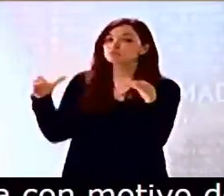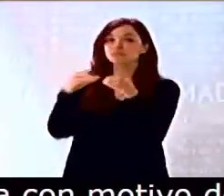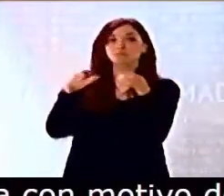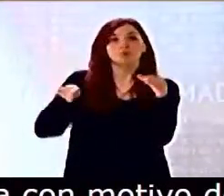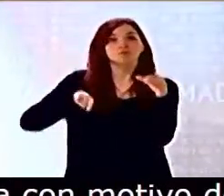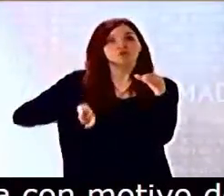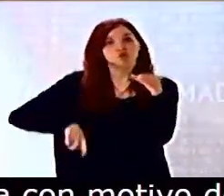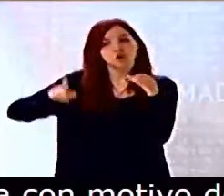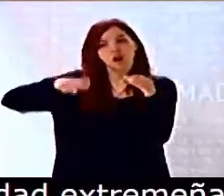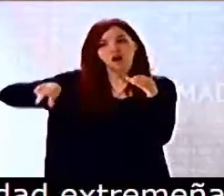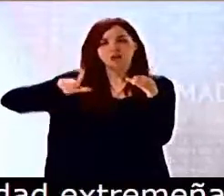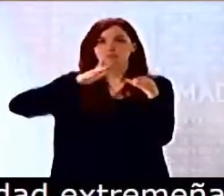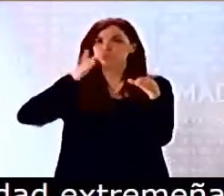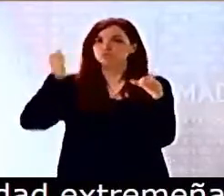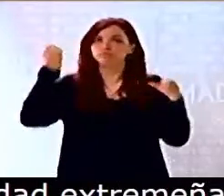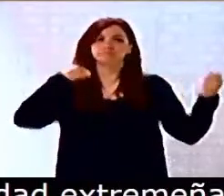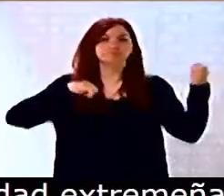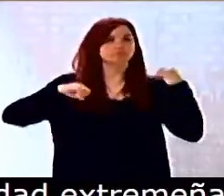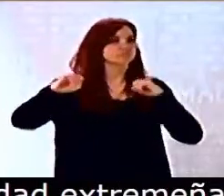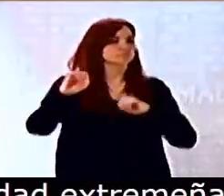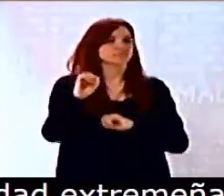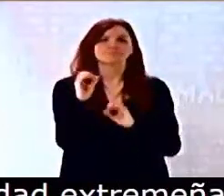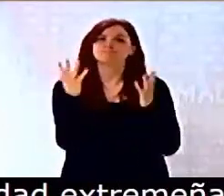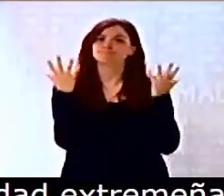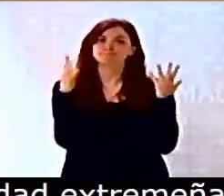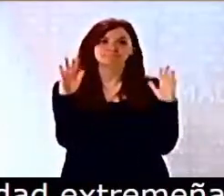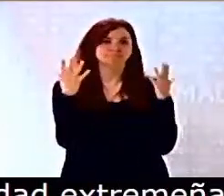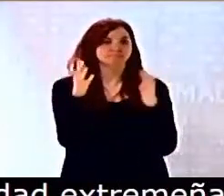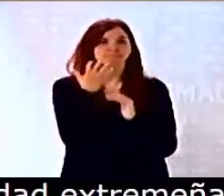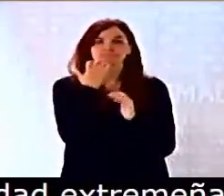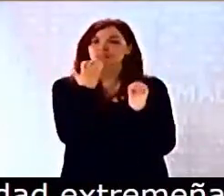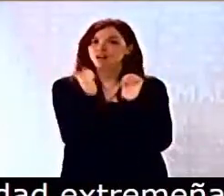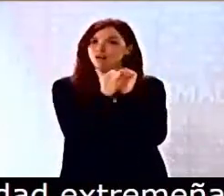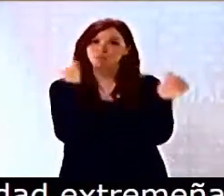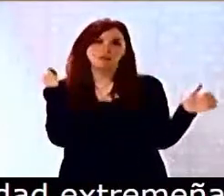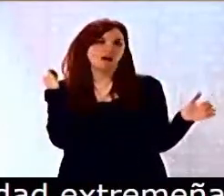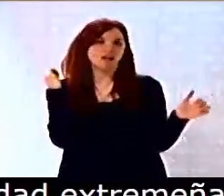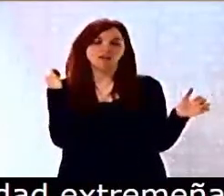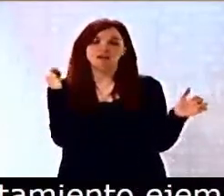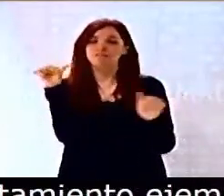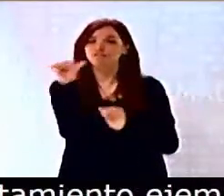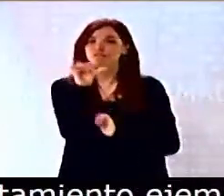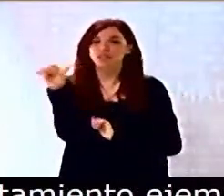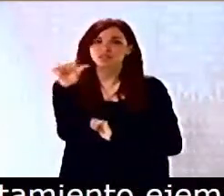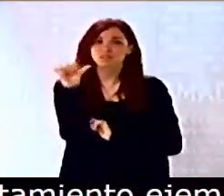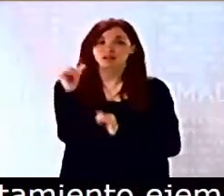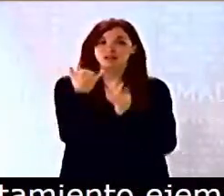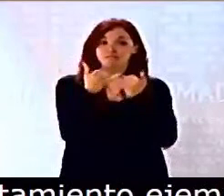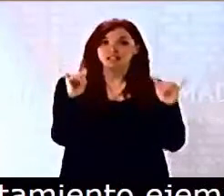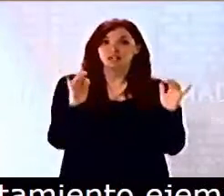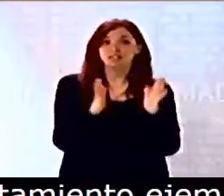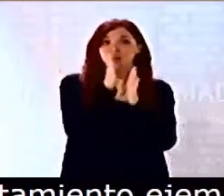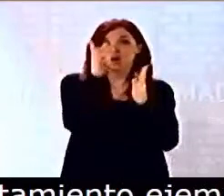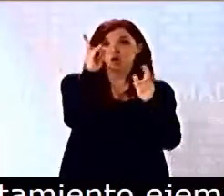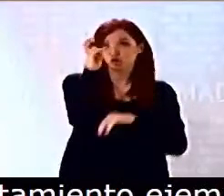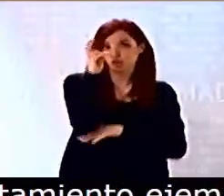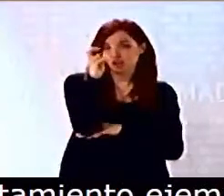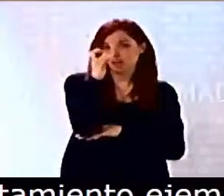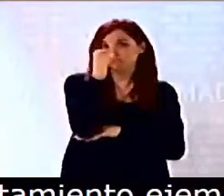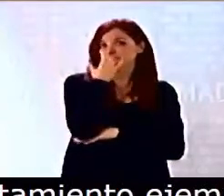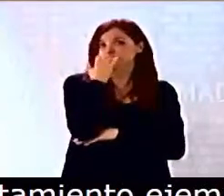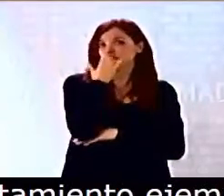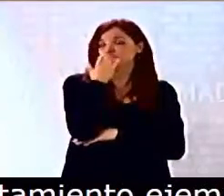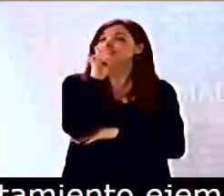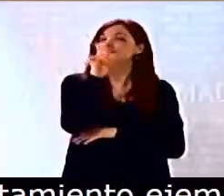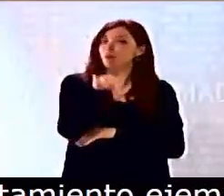el comportamiento ejemplar que han dado a lo largo del fin de semana largo de San José, de toda